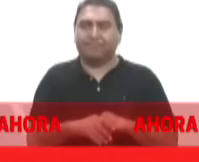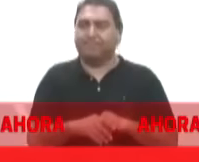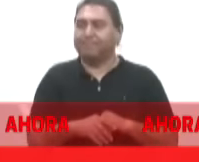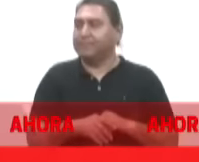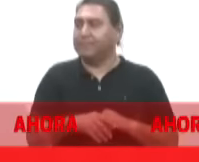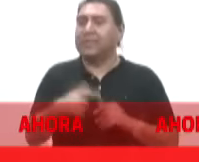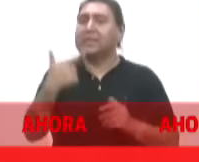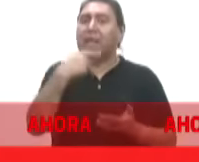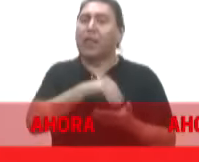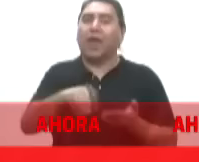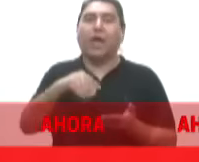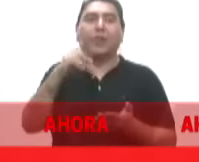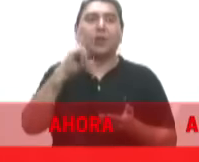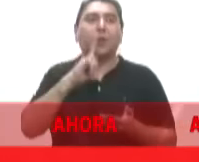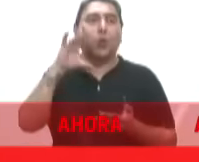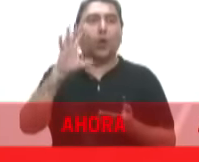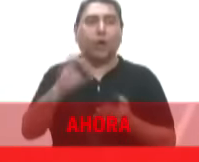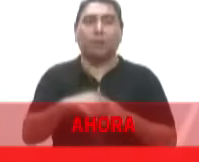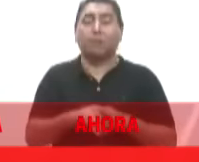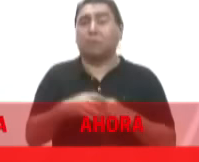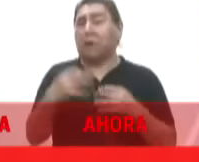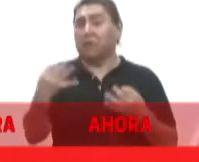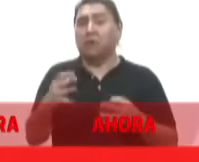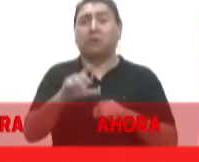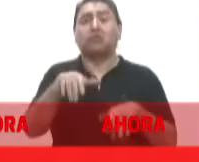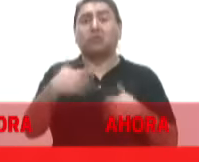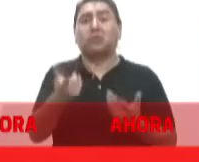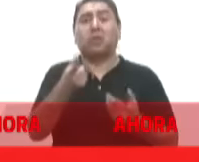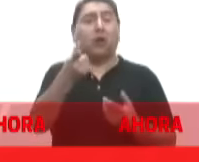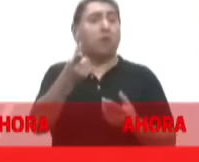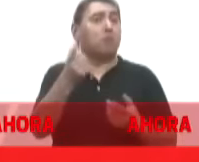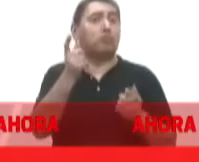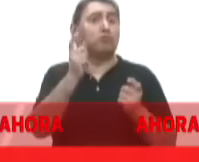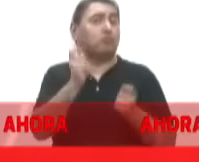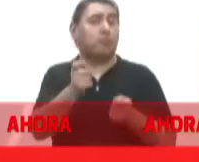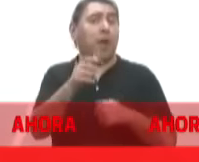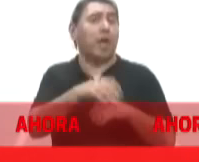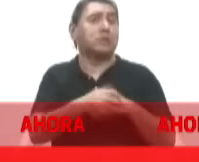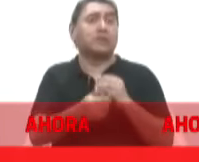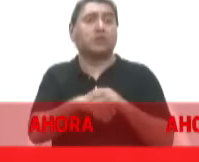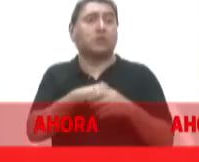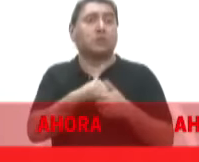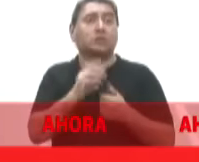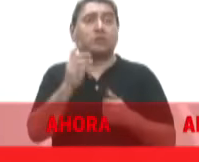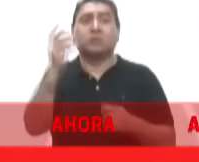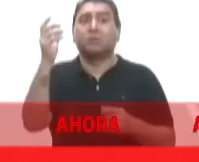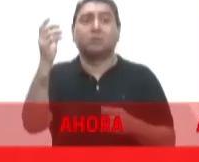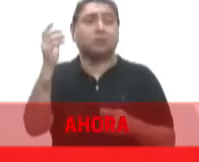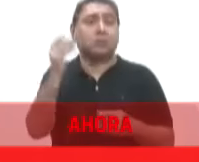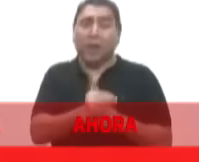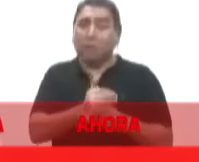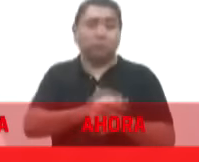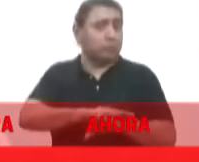Senadora Di Tullio, sí, perfecto. Entonces, que se la considere una abstención. Cerramos la votación.